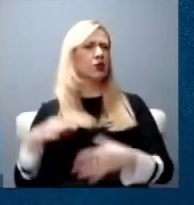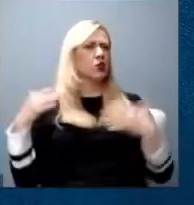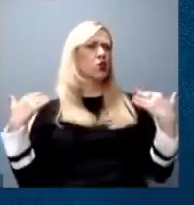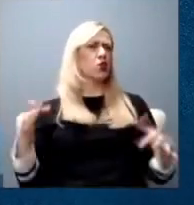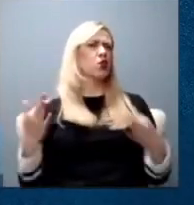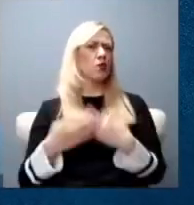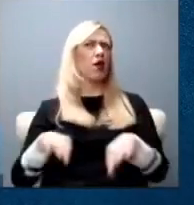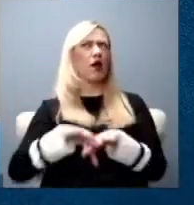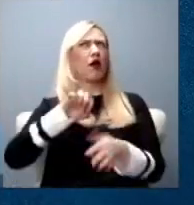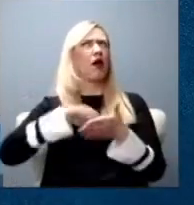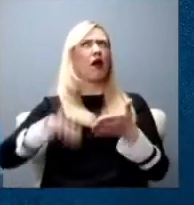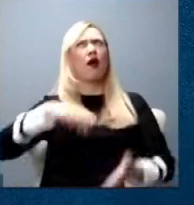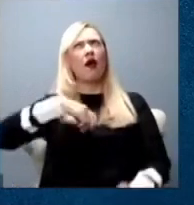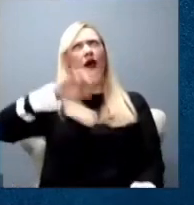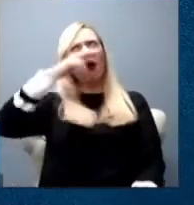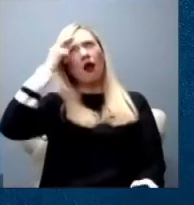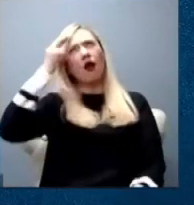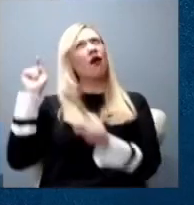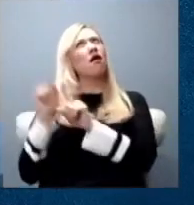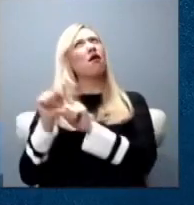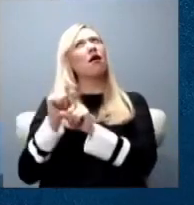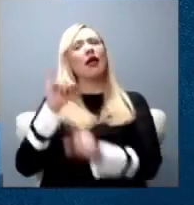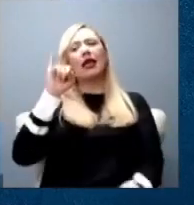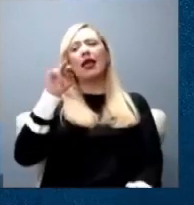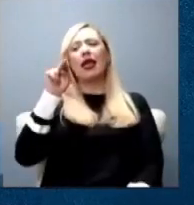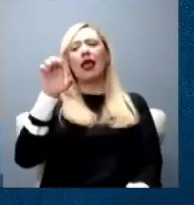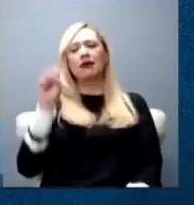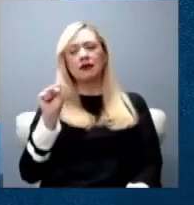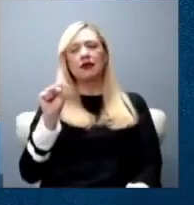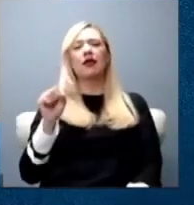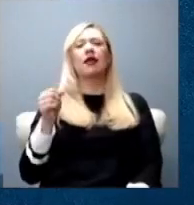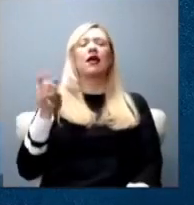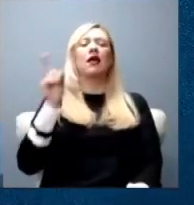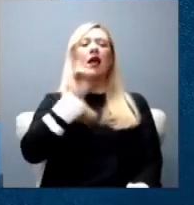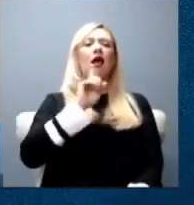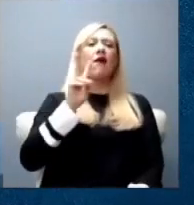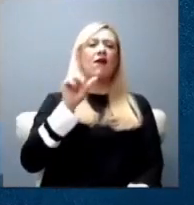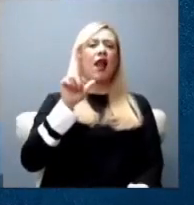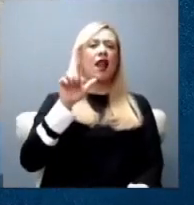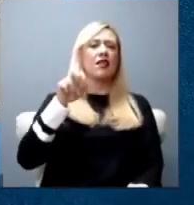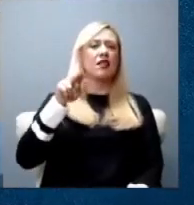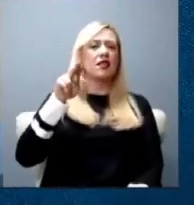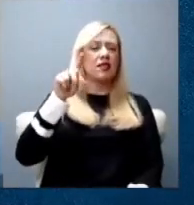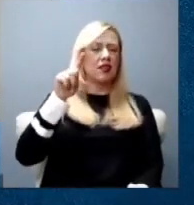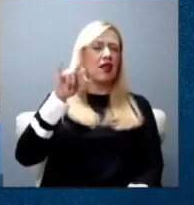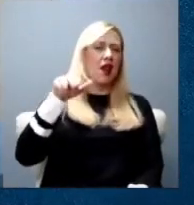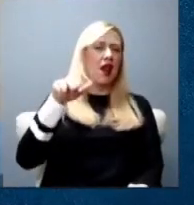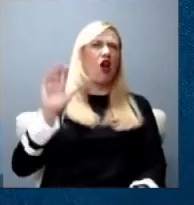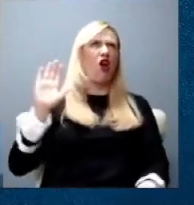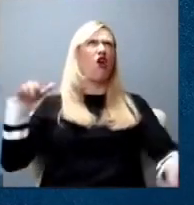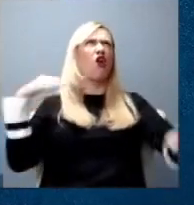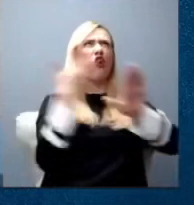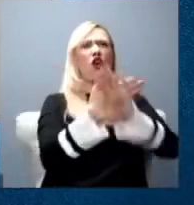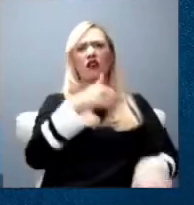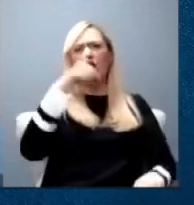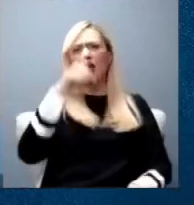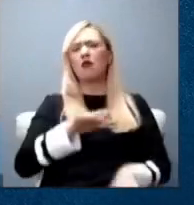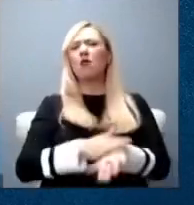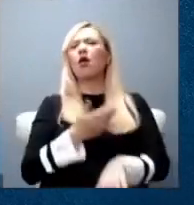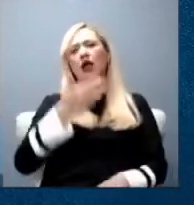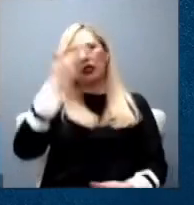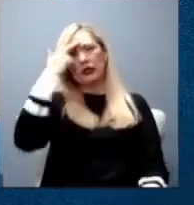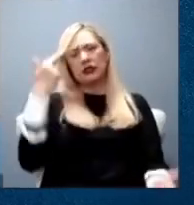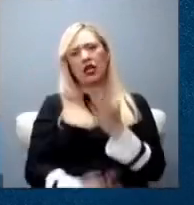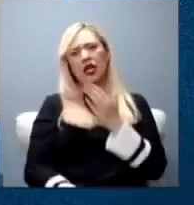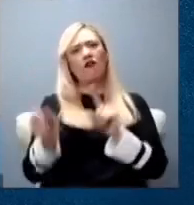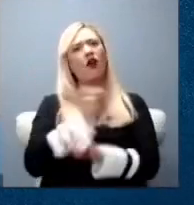los casos de Inés y Valentina contra México, que tuvieron un importante desarrollo sobre temas de violencia sexual. Por ejemplo, en